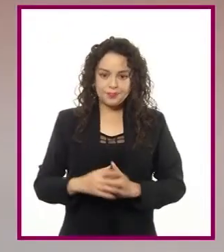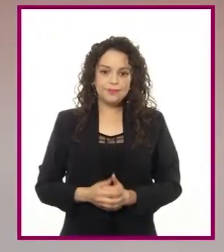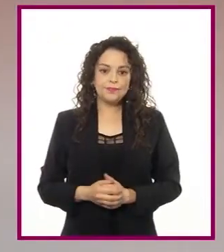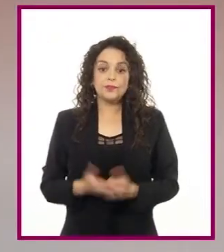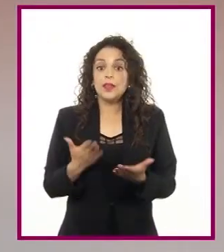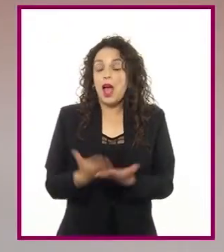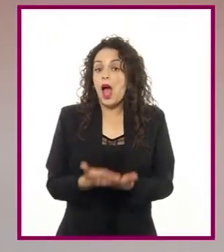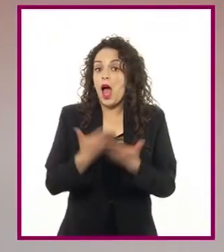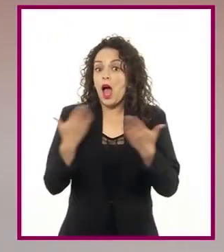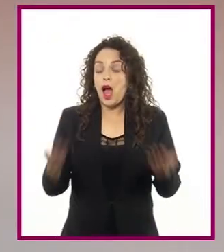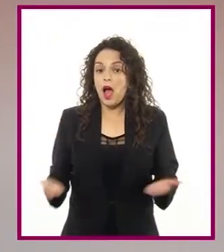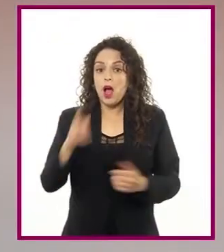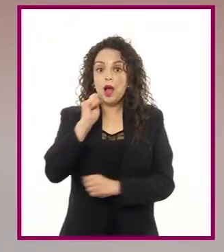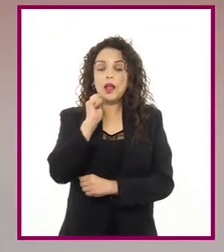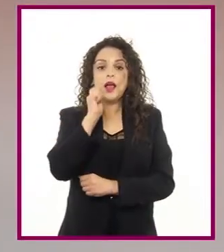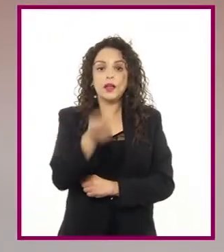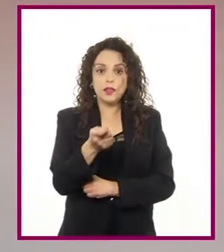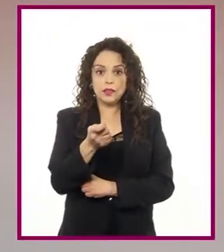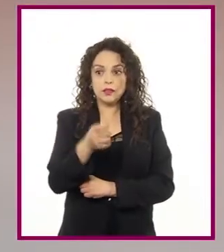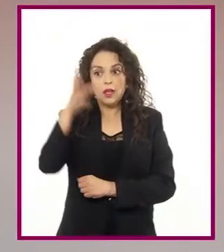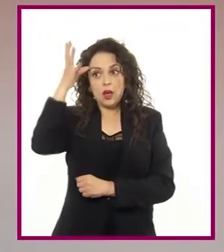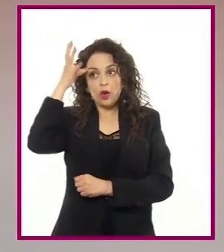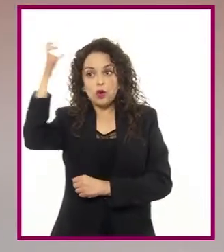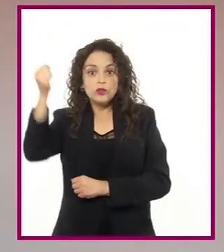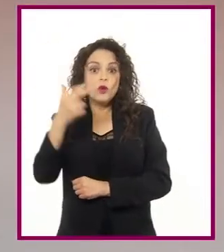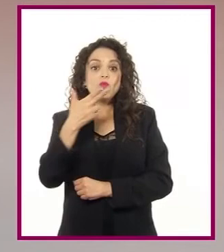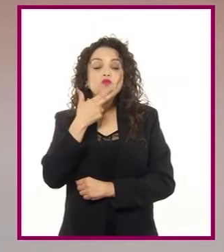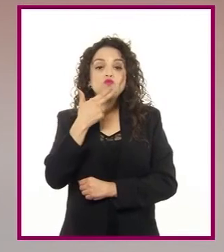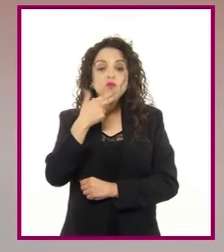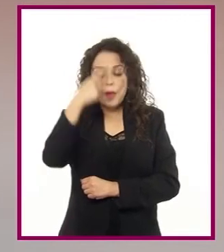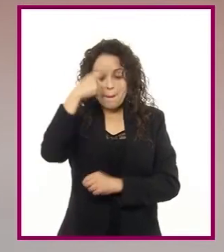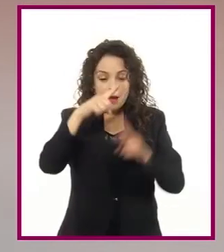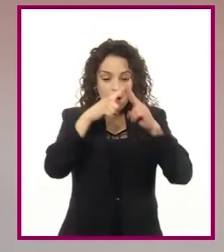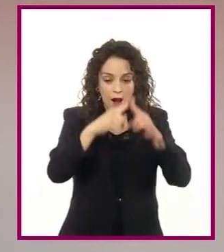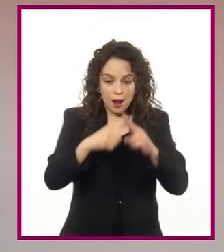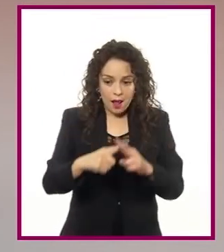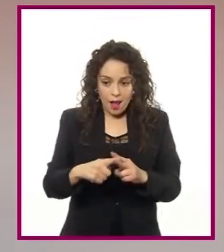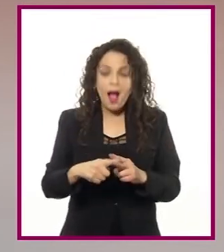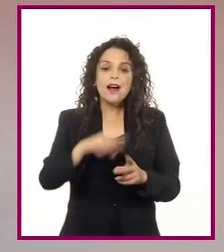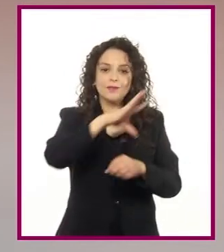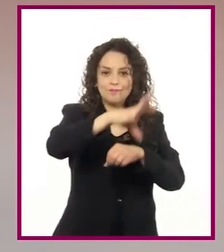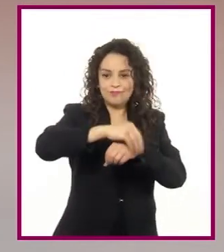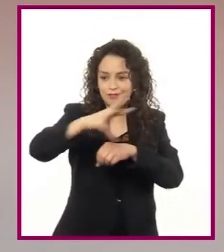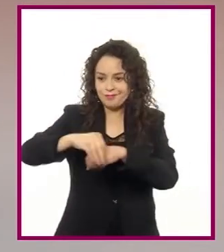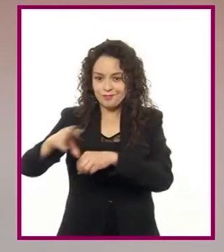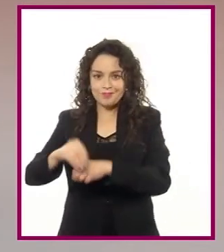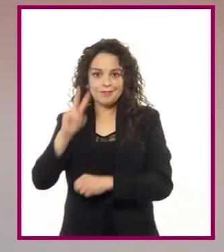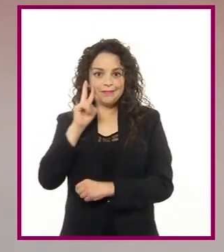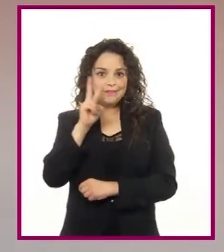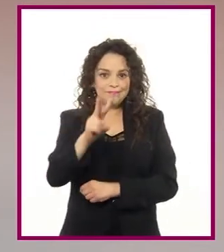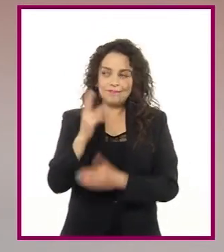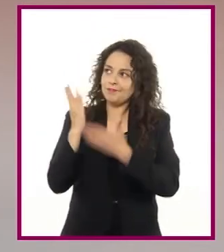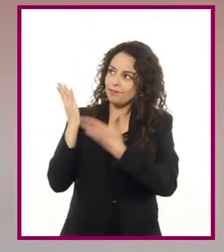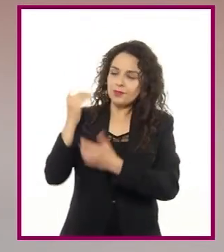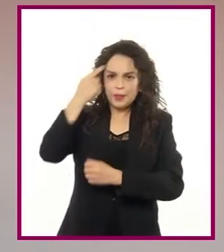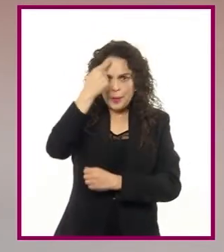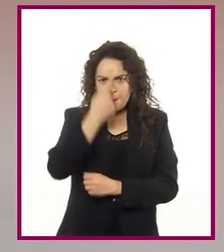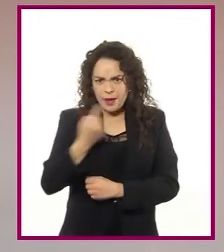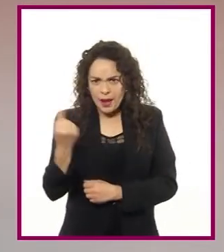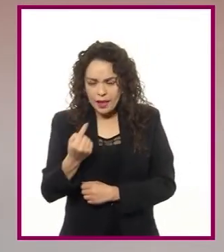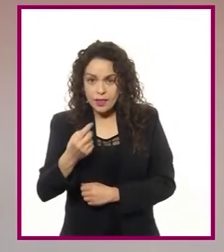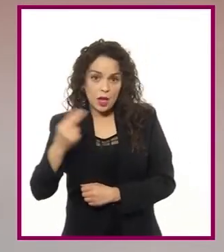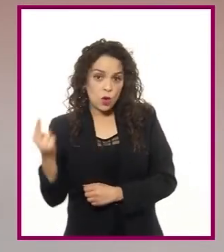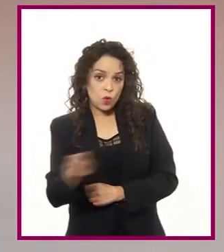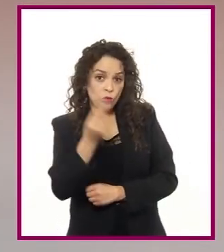Ahora recuperaremos los conceptos utilizados para resolver este planteamiento, con la finalidad de que